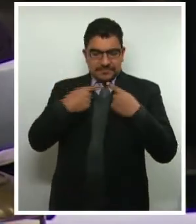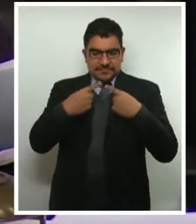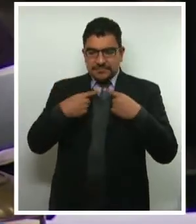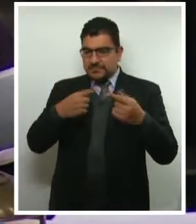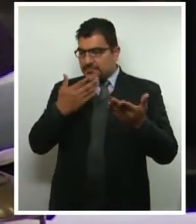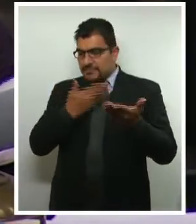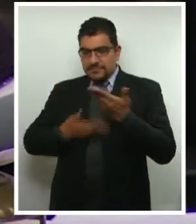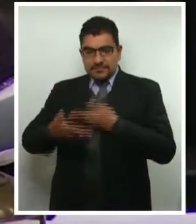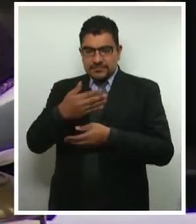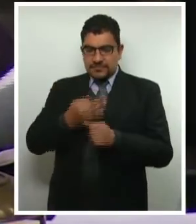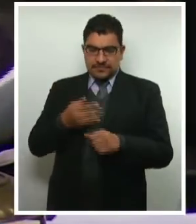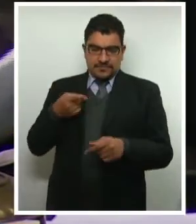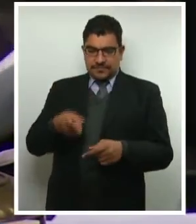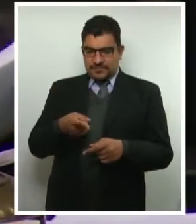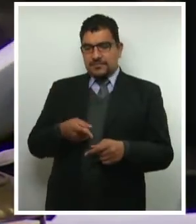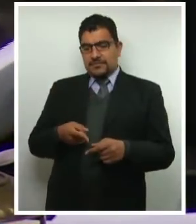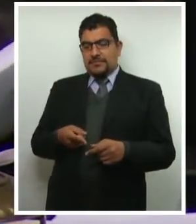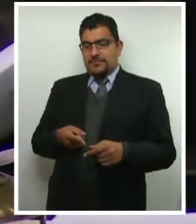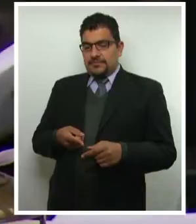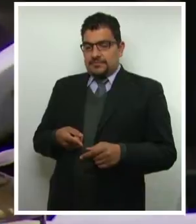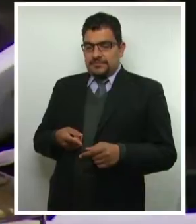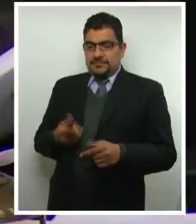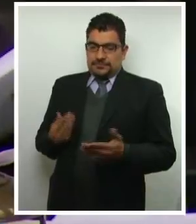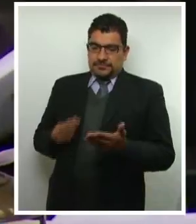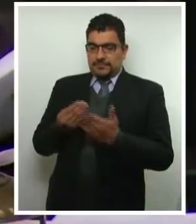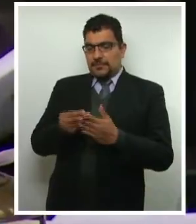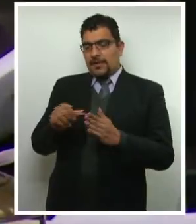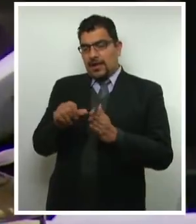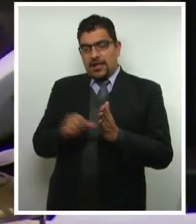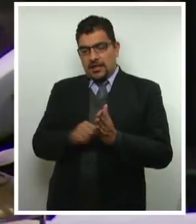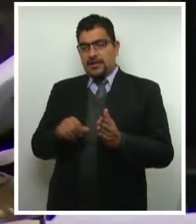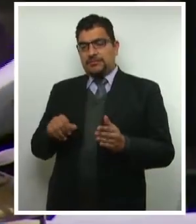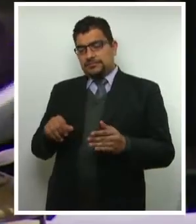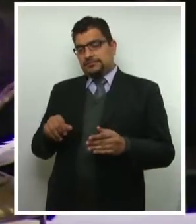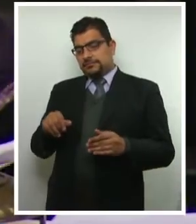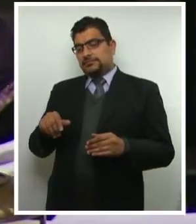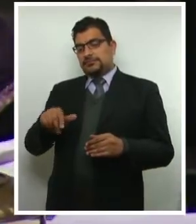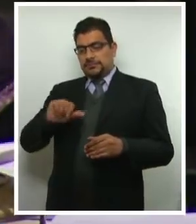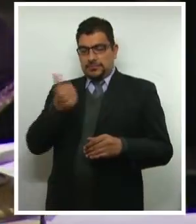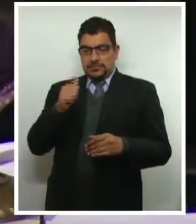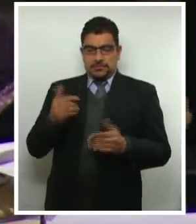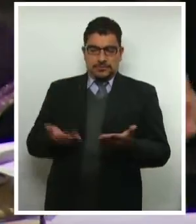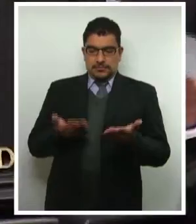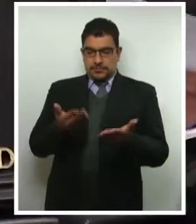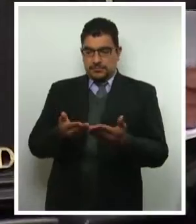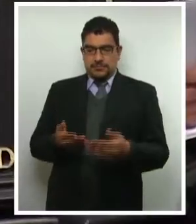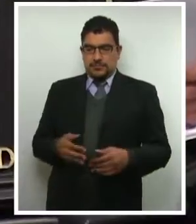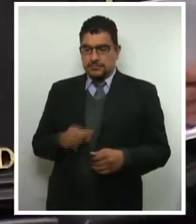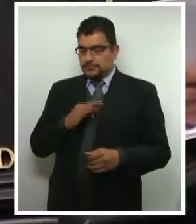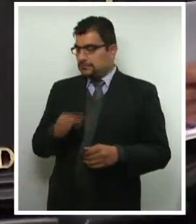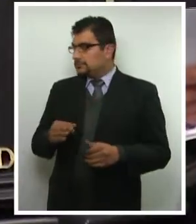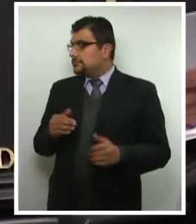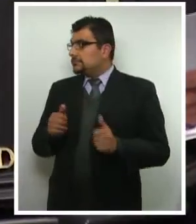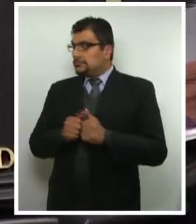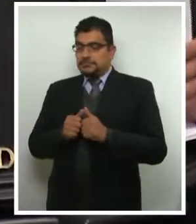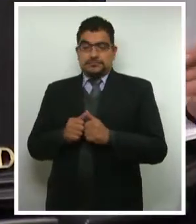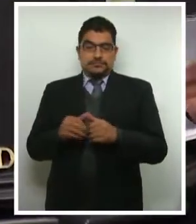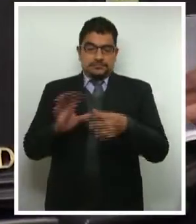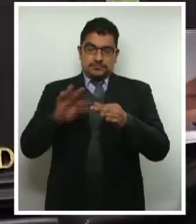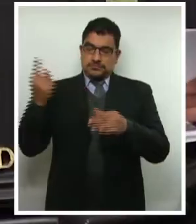discusión esta reserva del artículo transitorio 11º. Por instrucciones